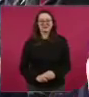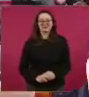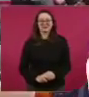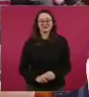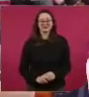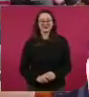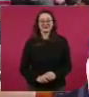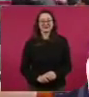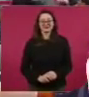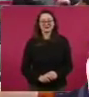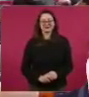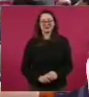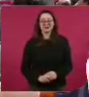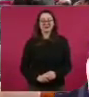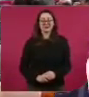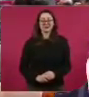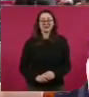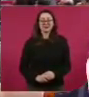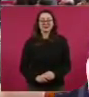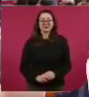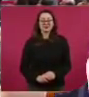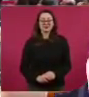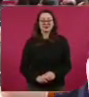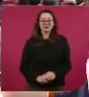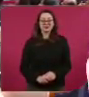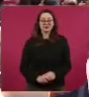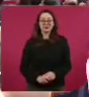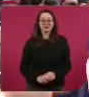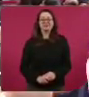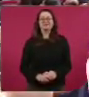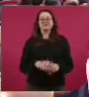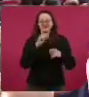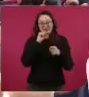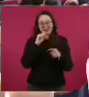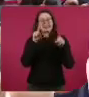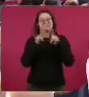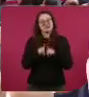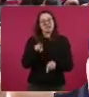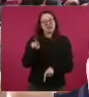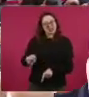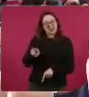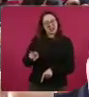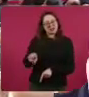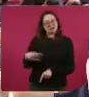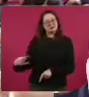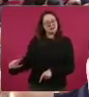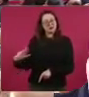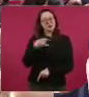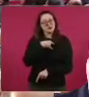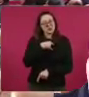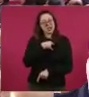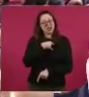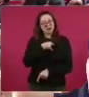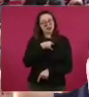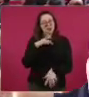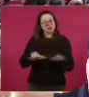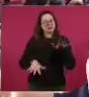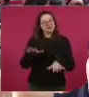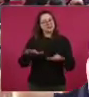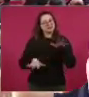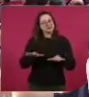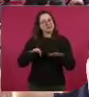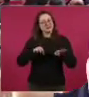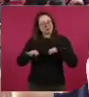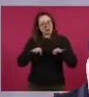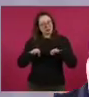Y también, ¿no? Este, ingrato, porque el trabajo, el oficio, ¿no? Porque